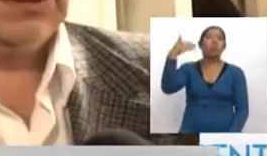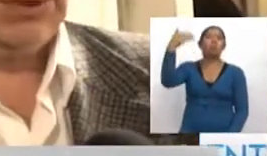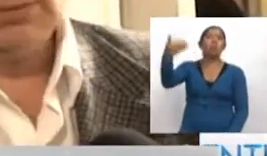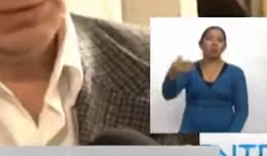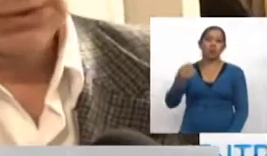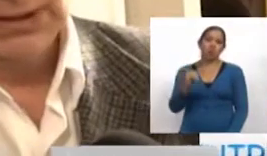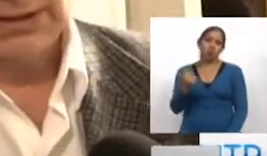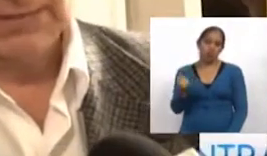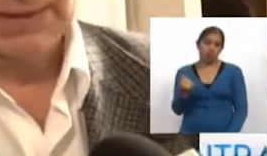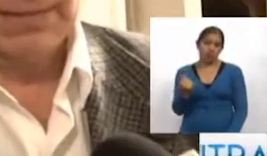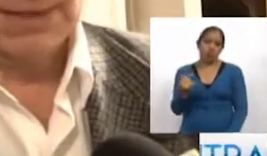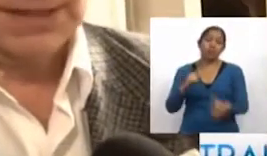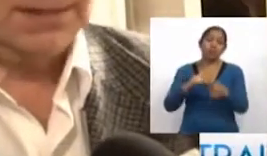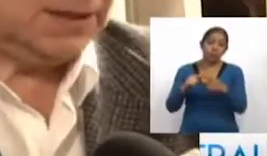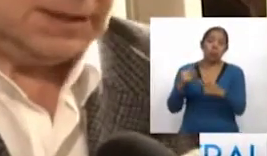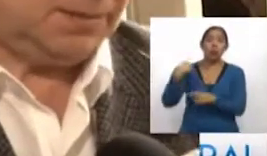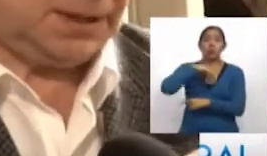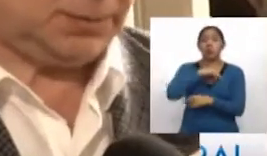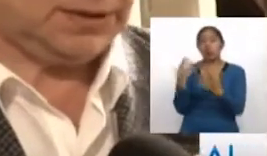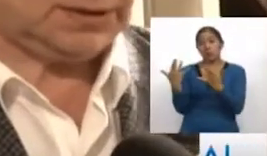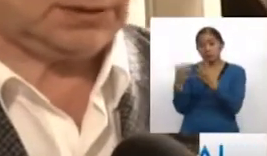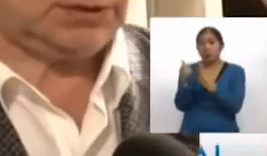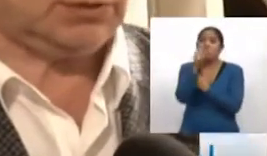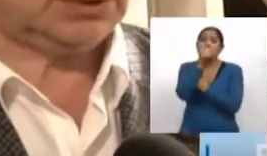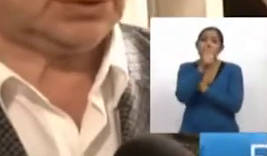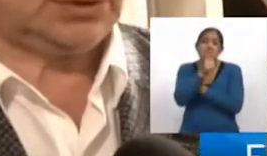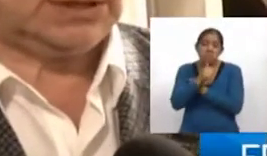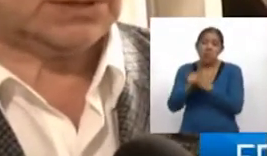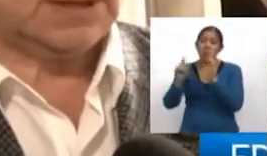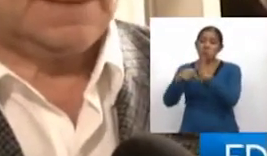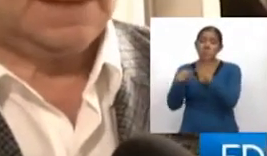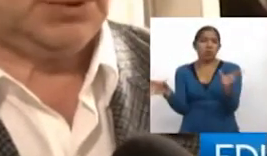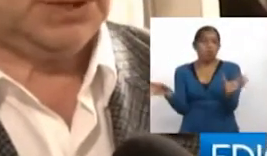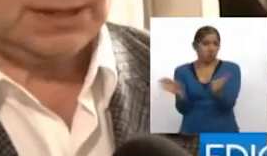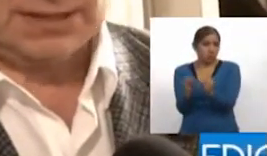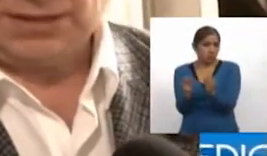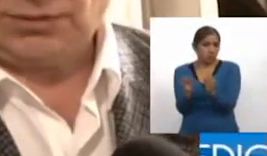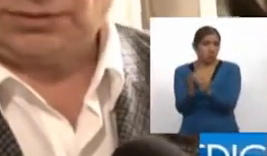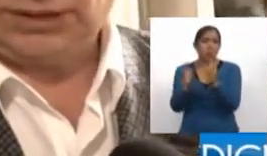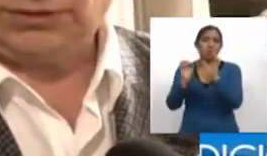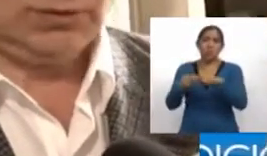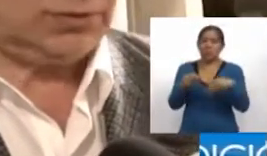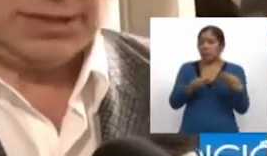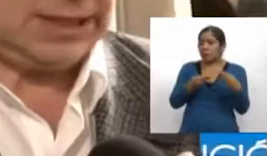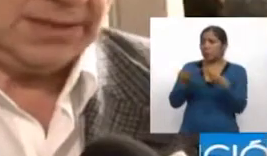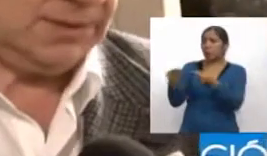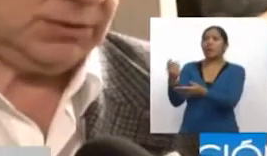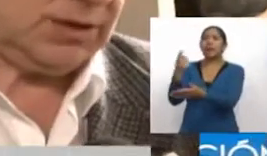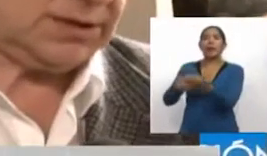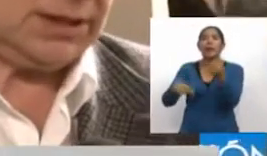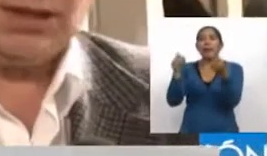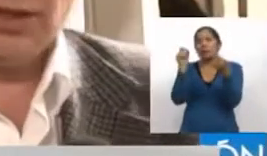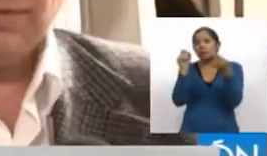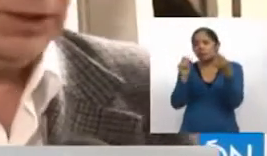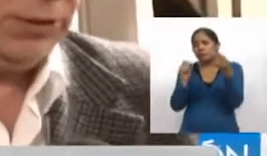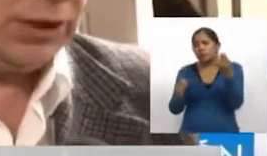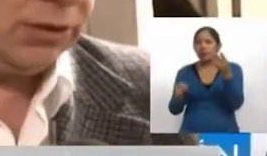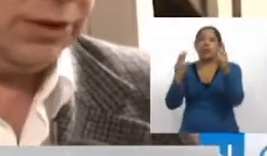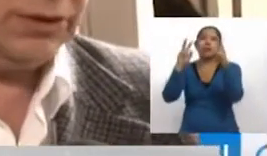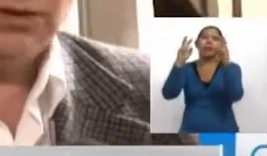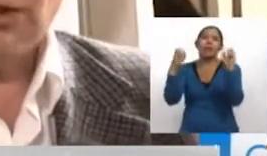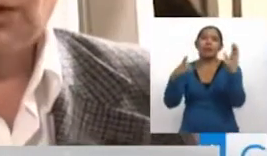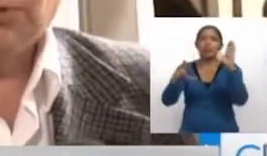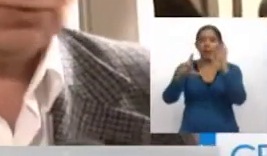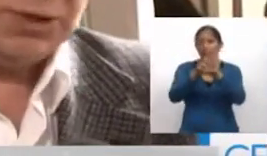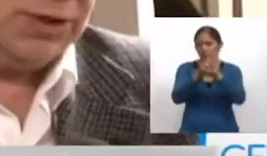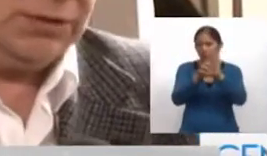Entonces, bueno, vamos a esperar pacientemente para poder tener un encuentro con ellos y poderles hacer conocer todos los detalles vinculados al espíritu del